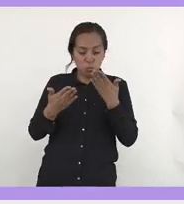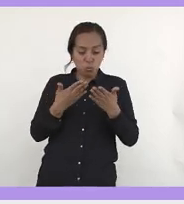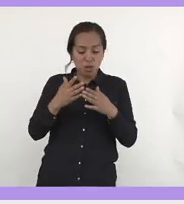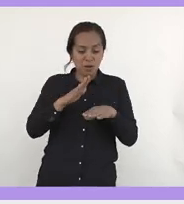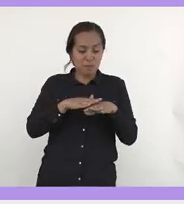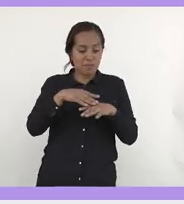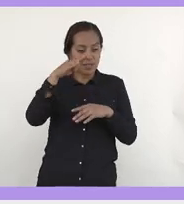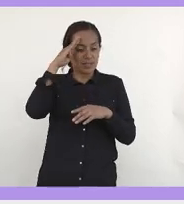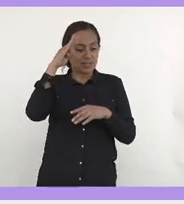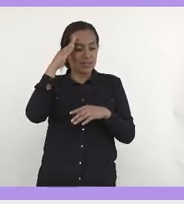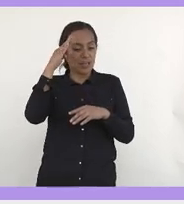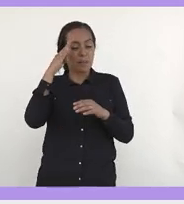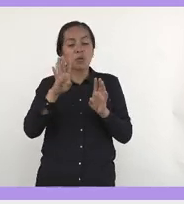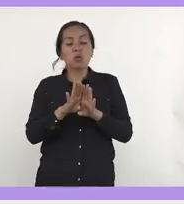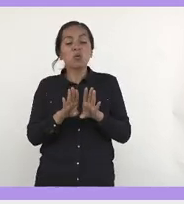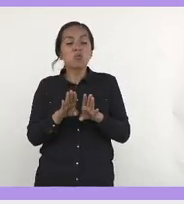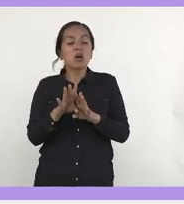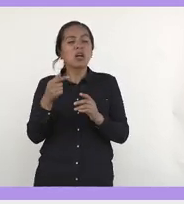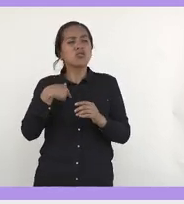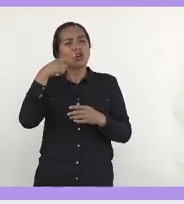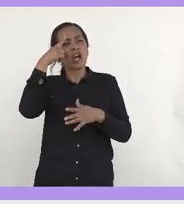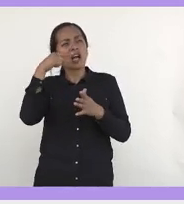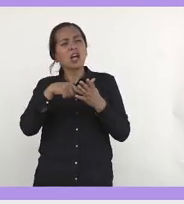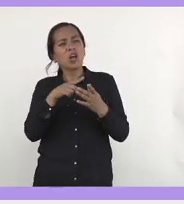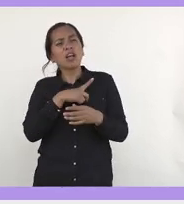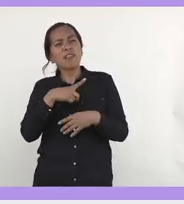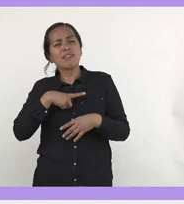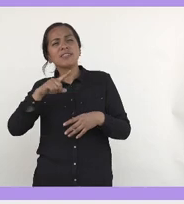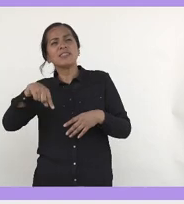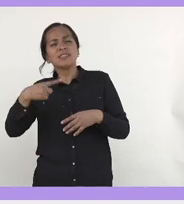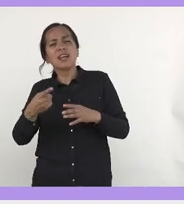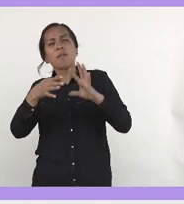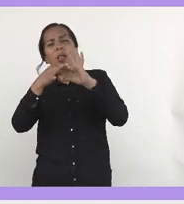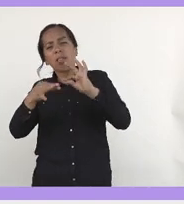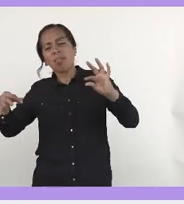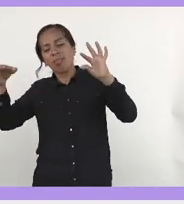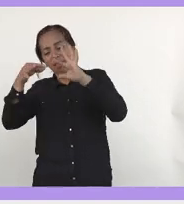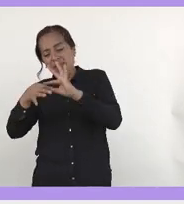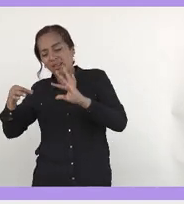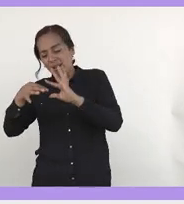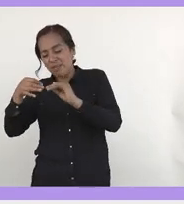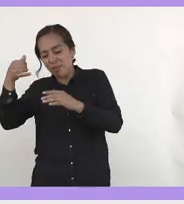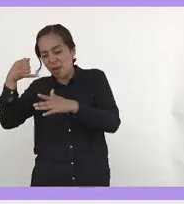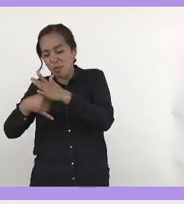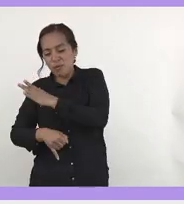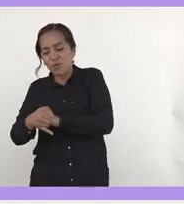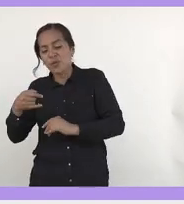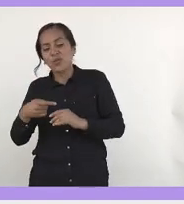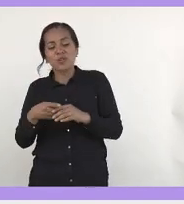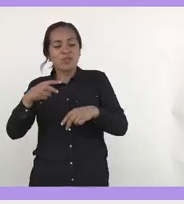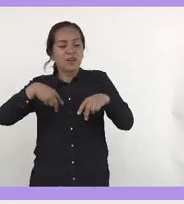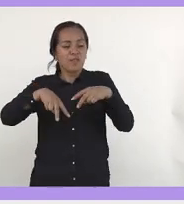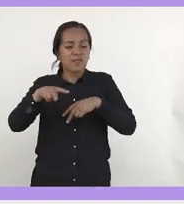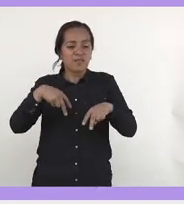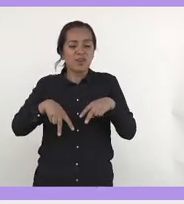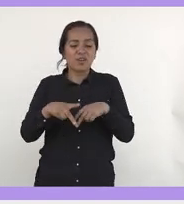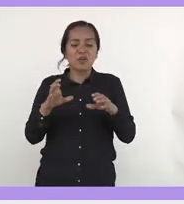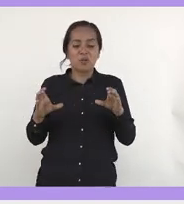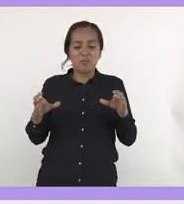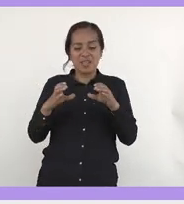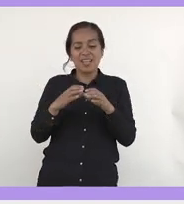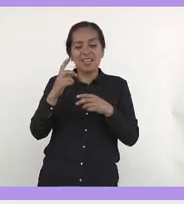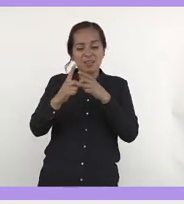dado más minutos me hubiera puesto hablar así en plan de que yo creo que tiene que ser un comité deportivo con un director deportivo